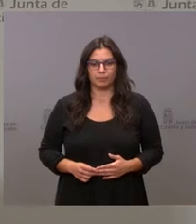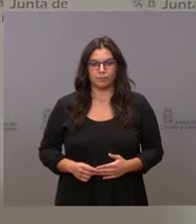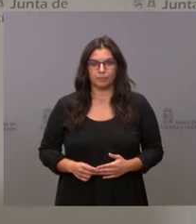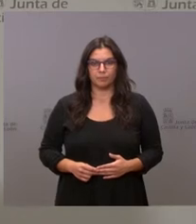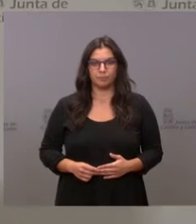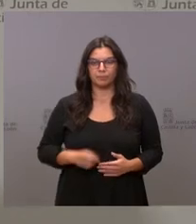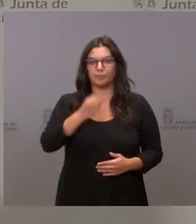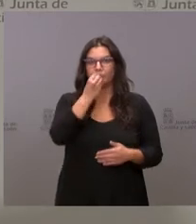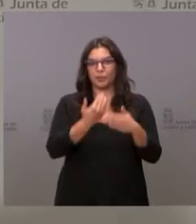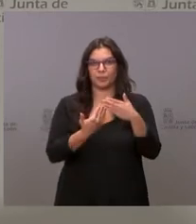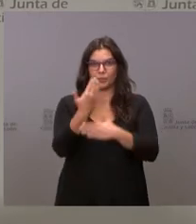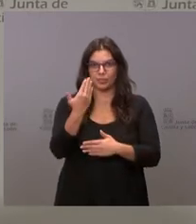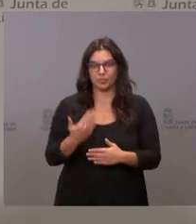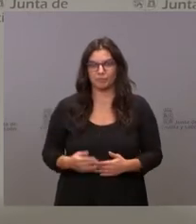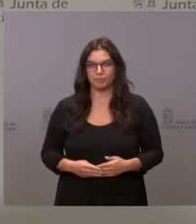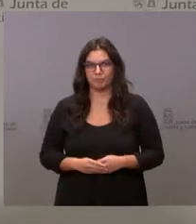Bien, buenos días.